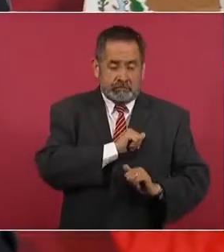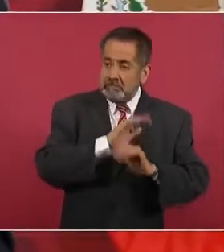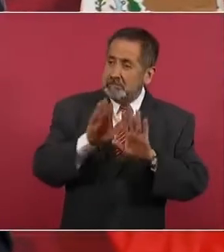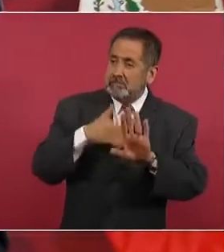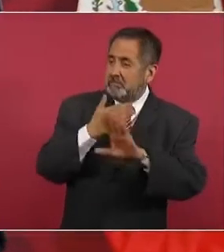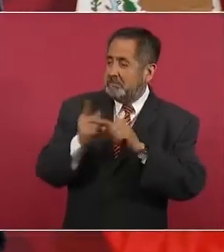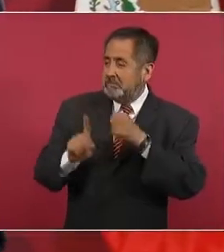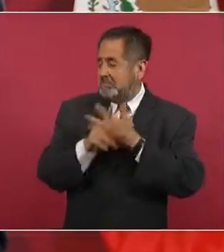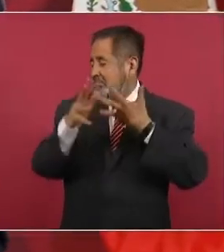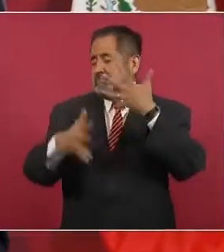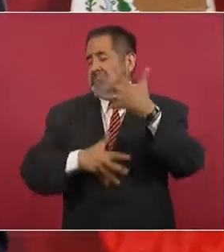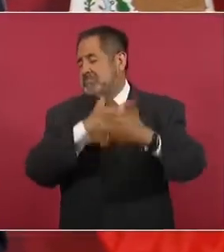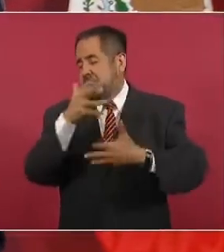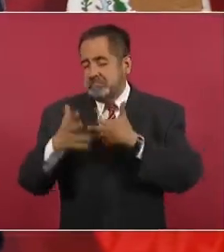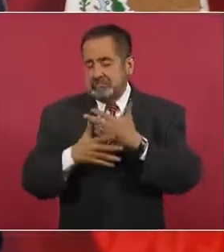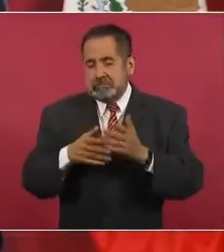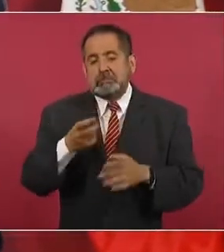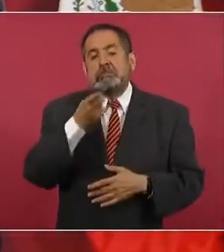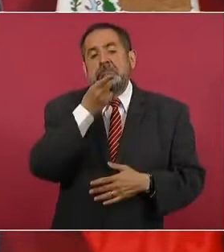Yo no lo puedo